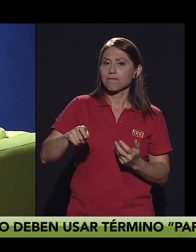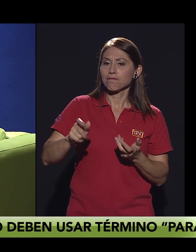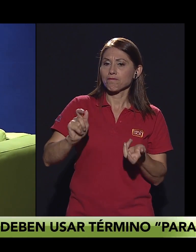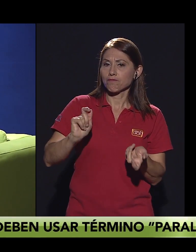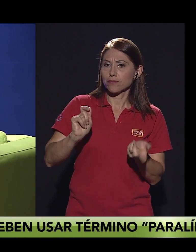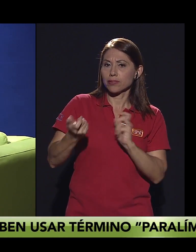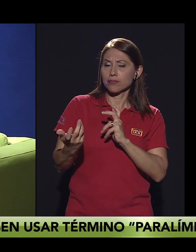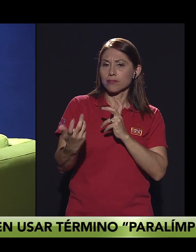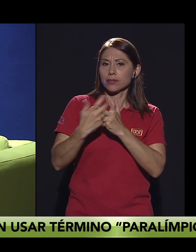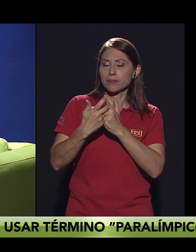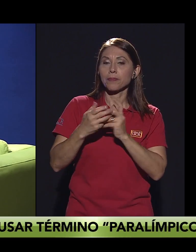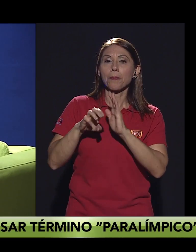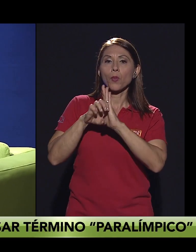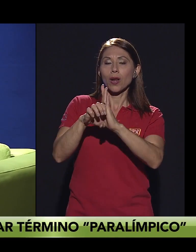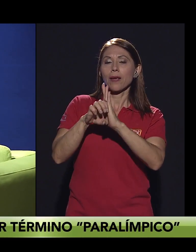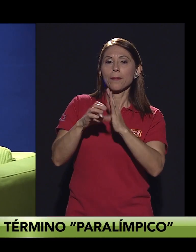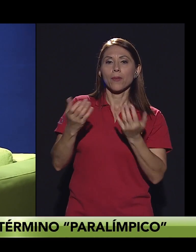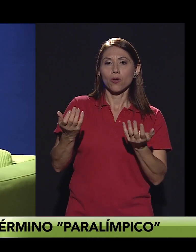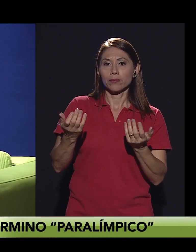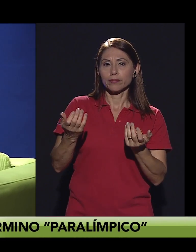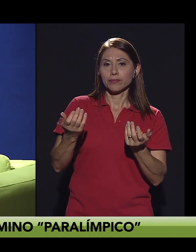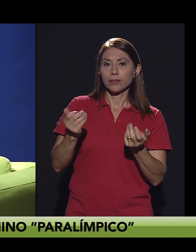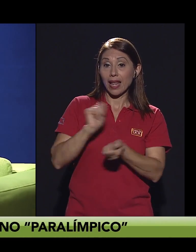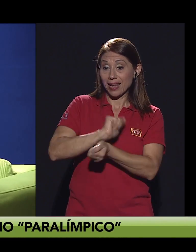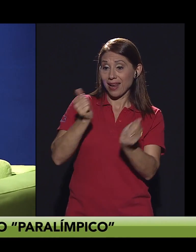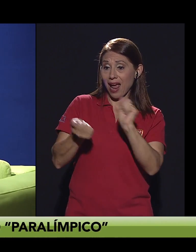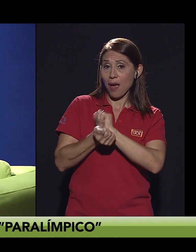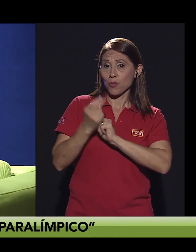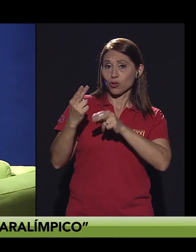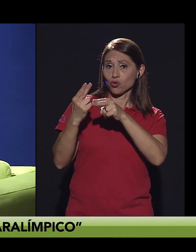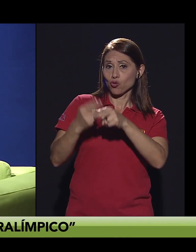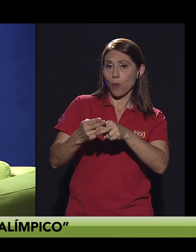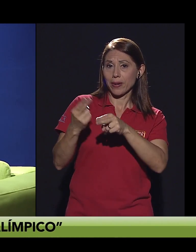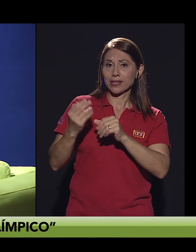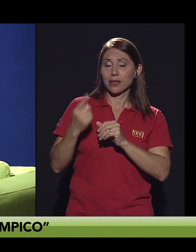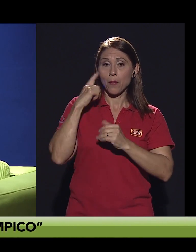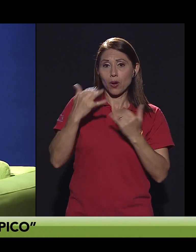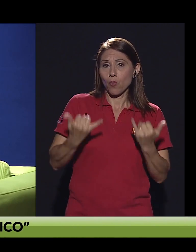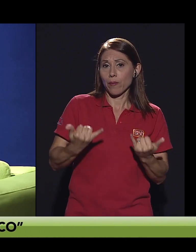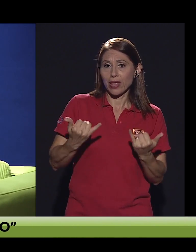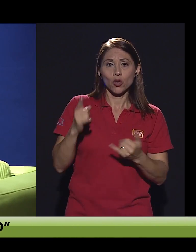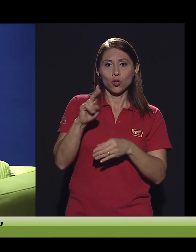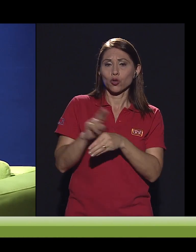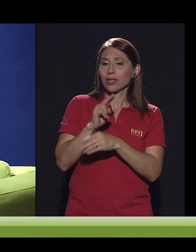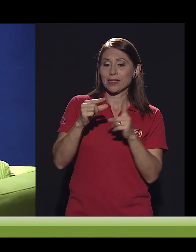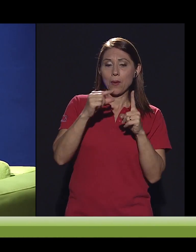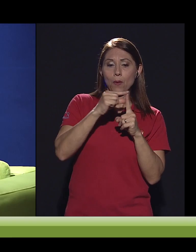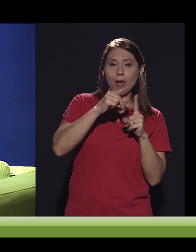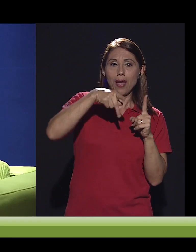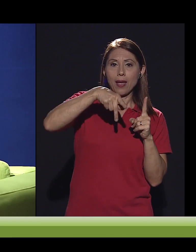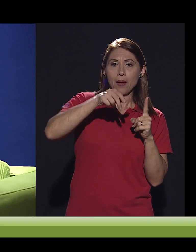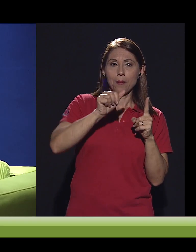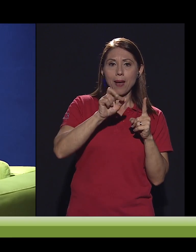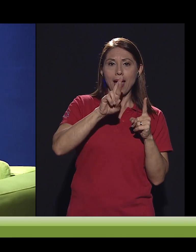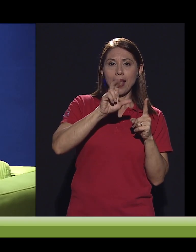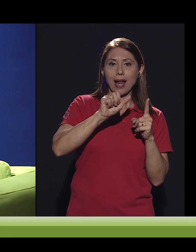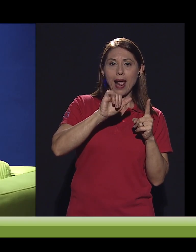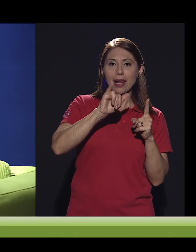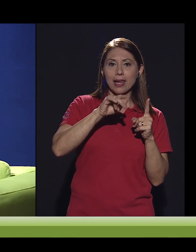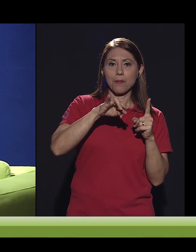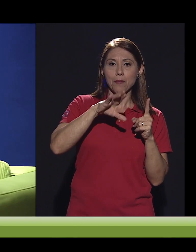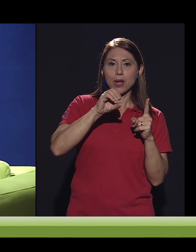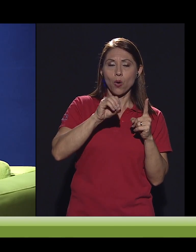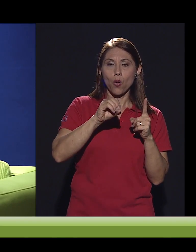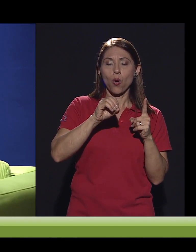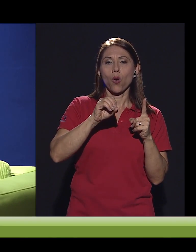que ajustar, ¿verdad? Por ejemplo, el cambio en sus nombres, por el momento no se utiliza el término ni paralímpico ni